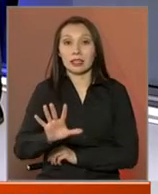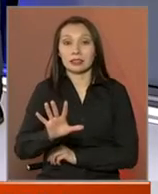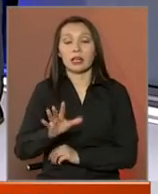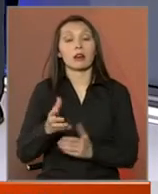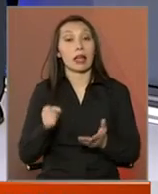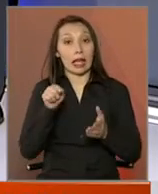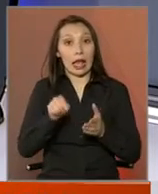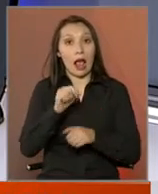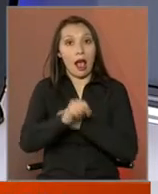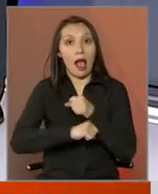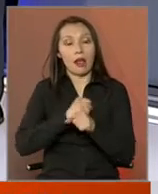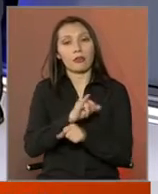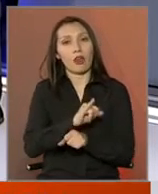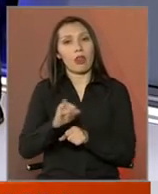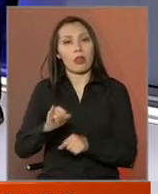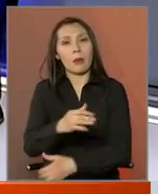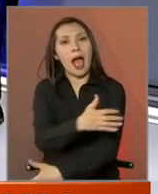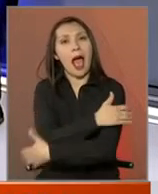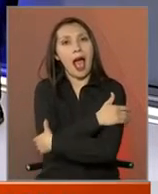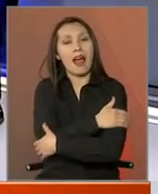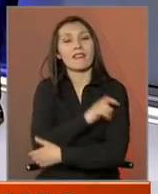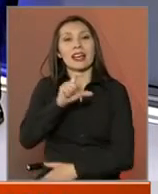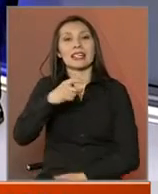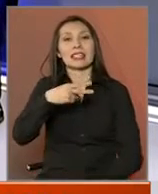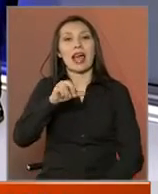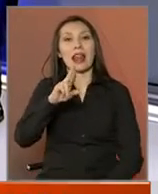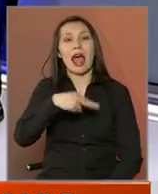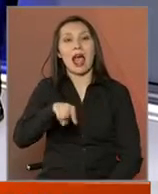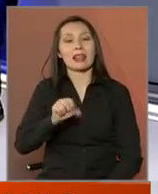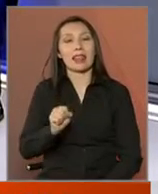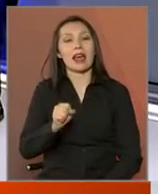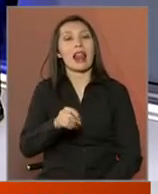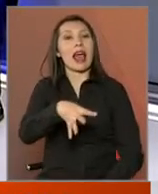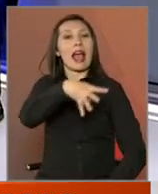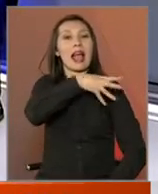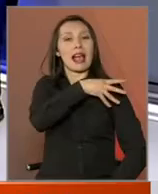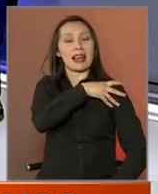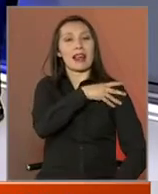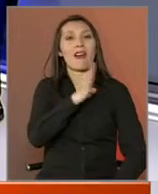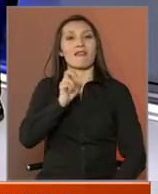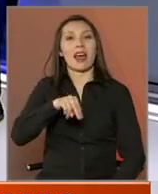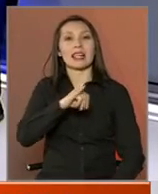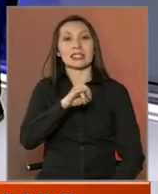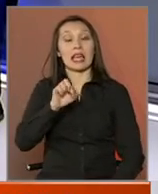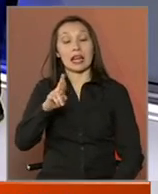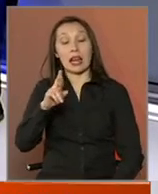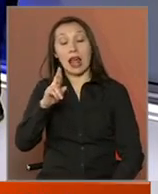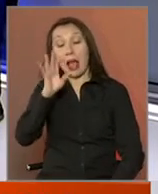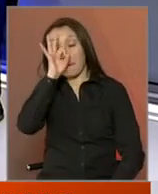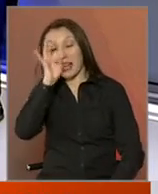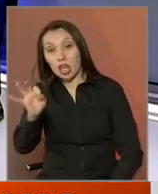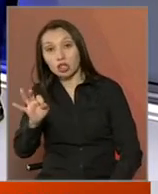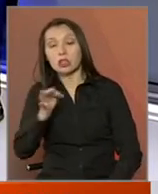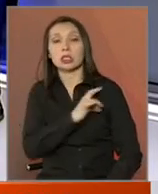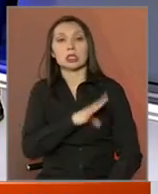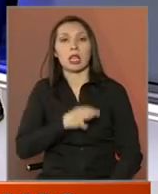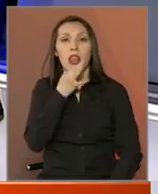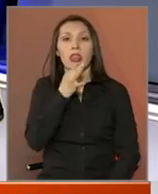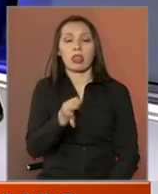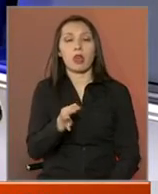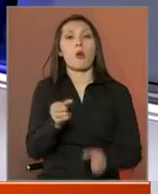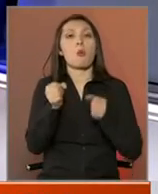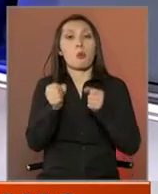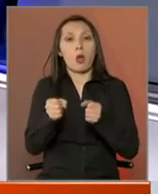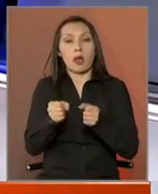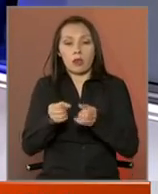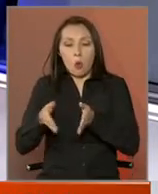1975. Ese año, después del abrazo de charaña que se dieron los generales Banzer y Pinochet, Chile planteó la posibilidad de un